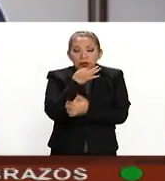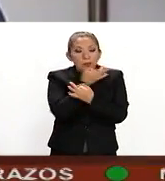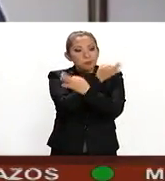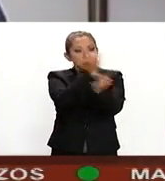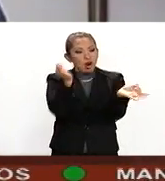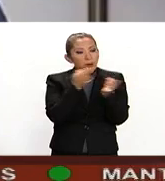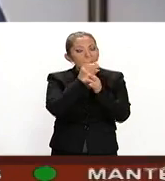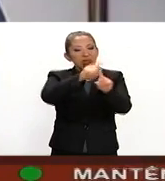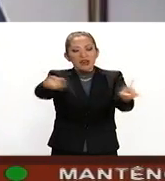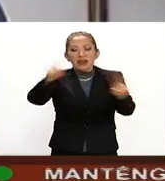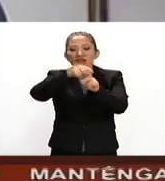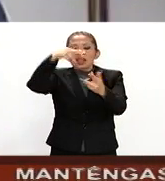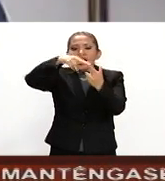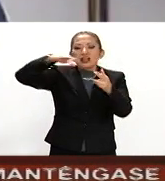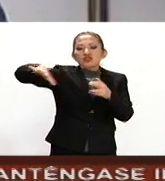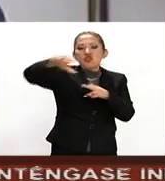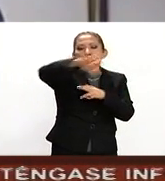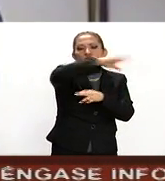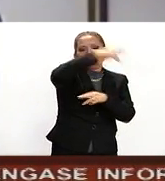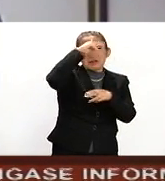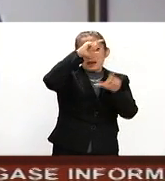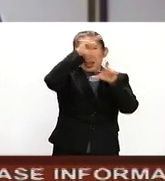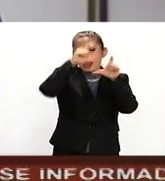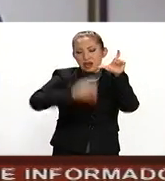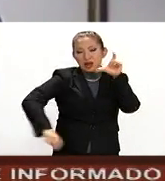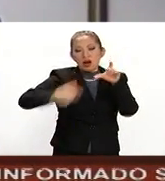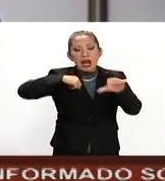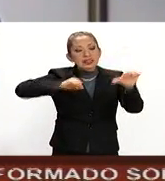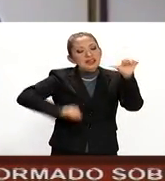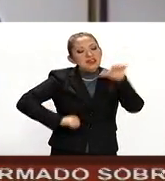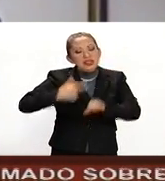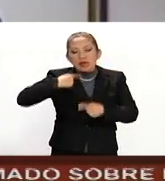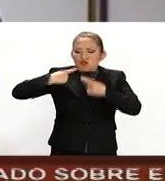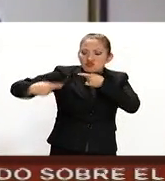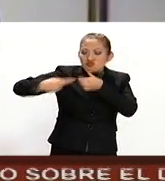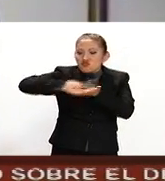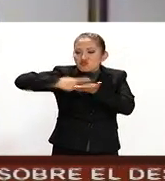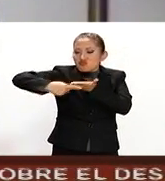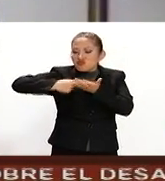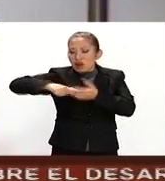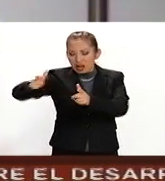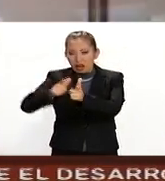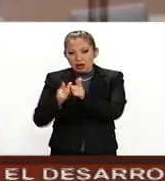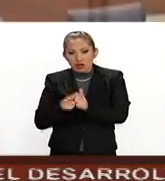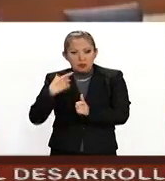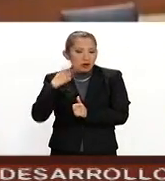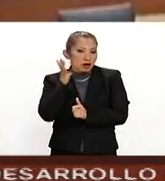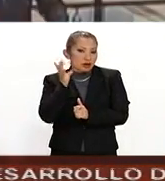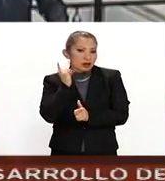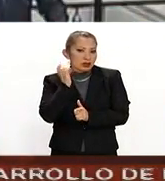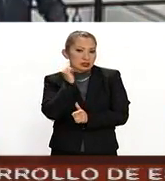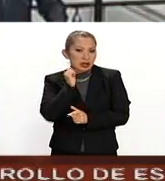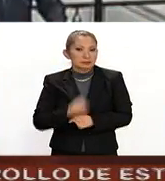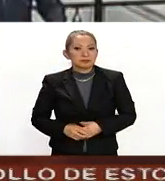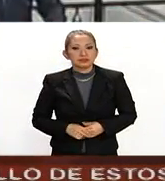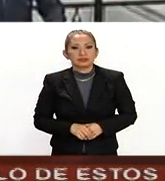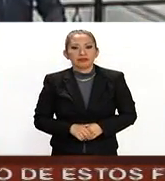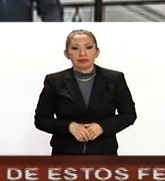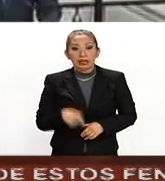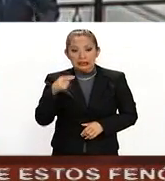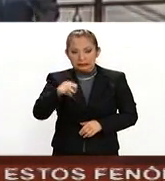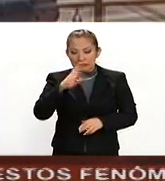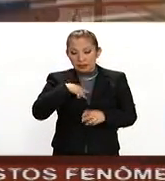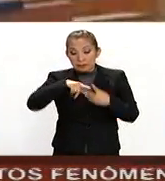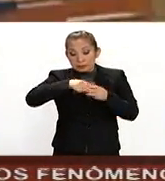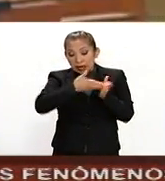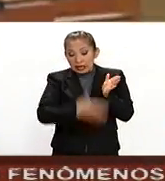difundir en diversas regiones de nuestra geografía nacional las acciones y debates de los integrantes del Congreso de la Unión. Durante la ceremonia